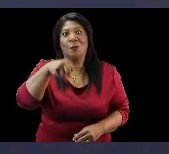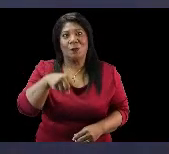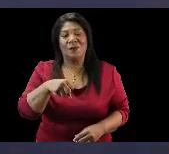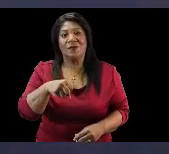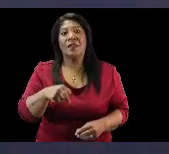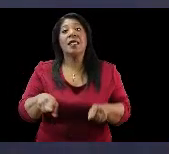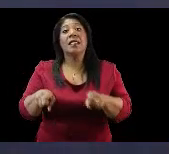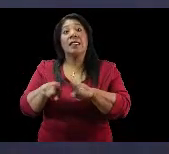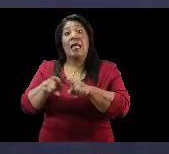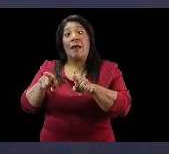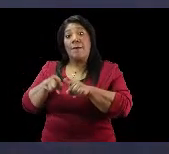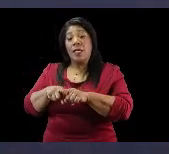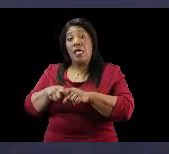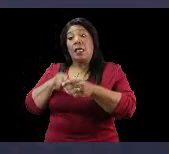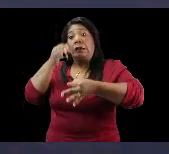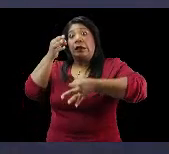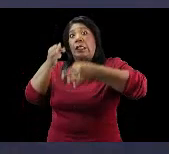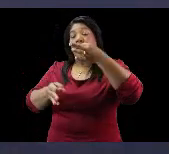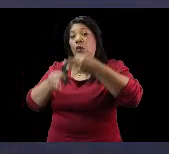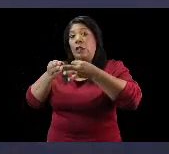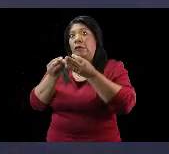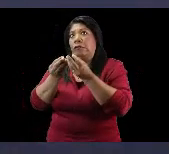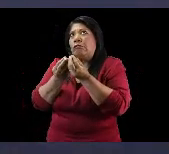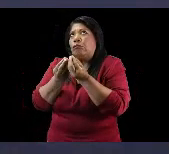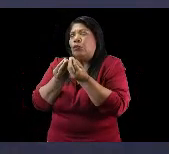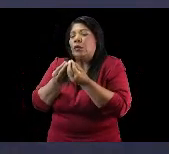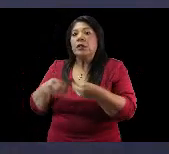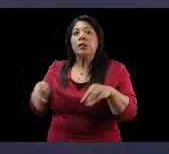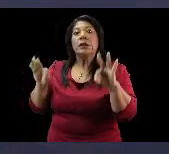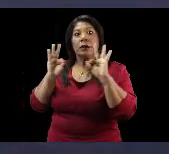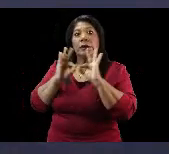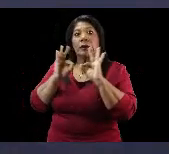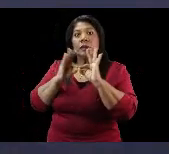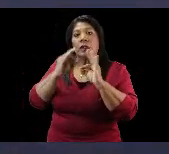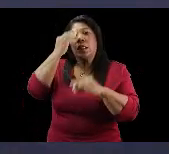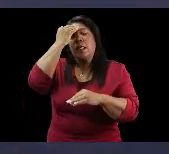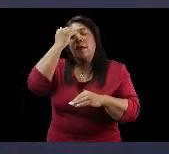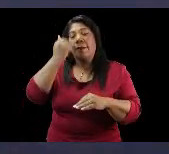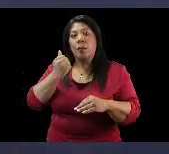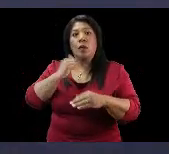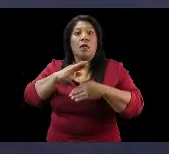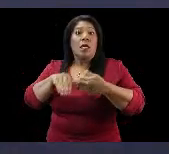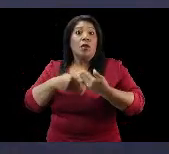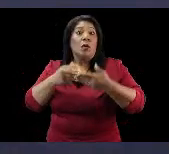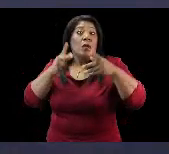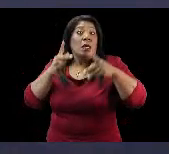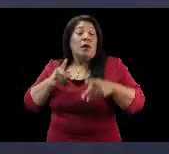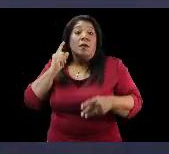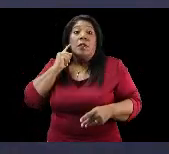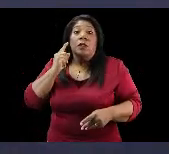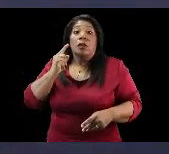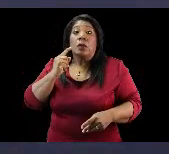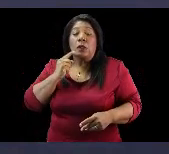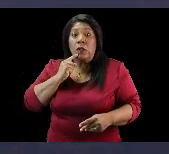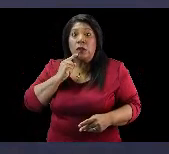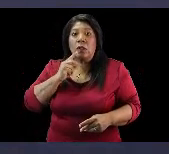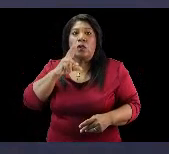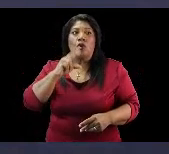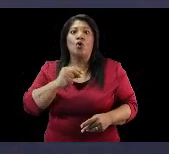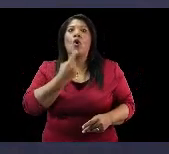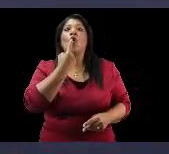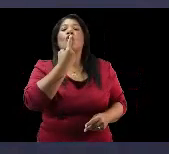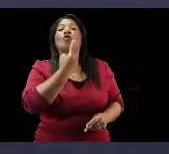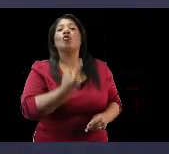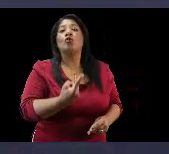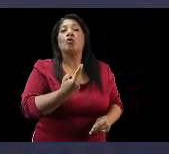el ámbito judicial es sumamente importante porque todos en algún momento de la vida no tenemos que